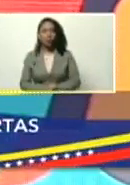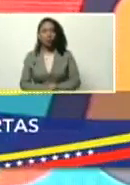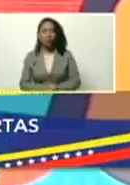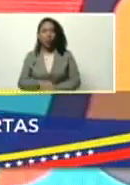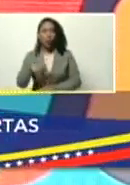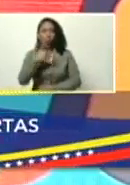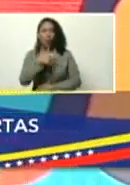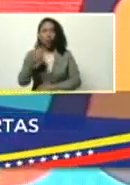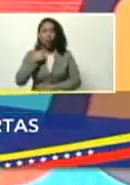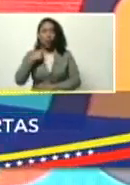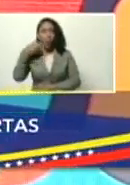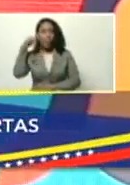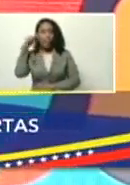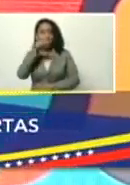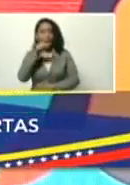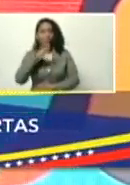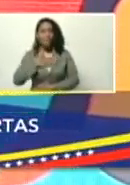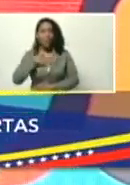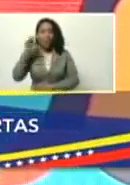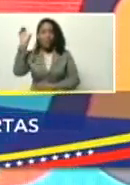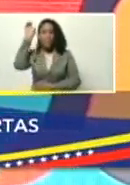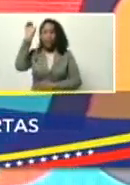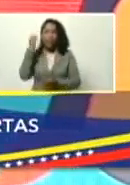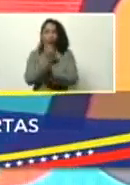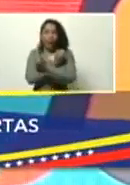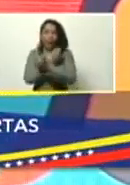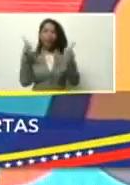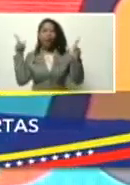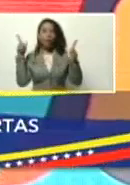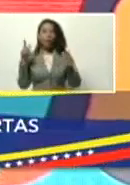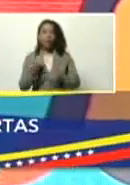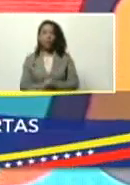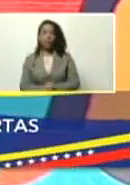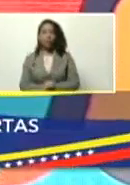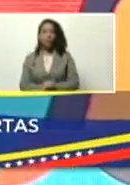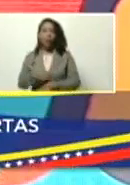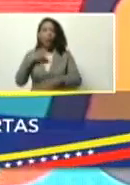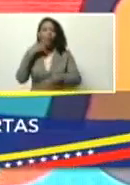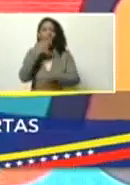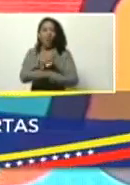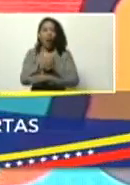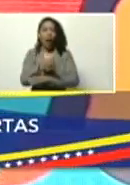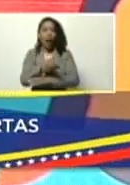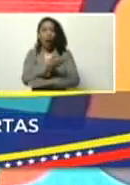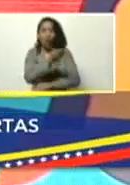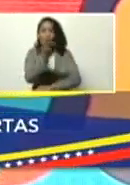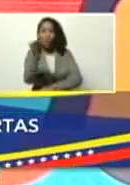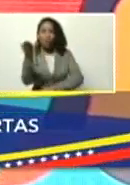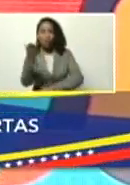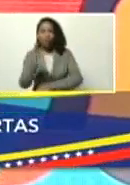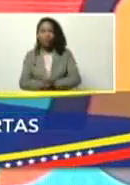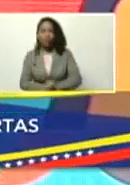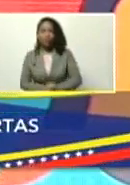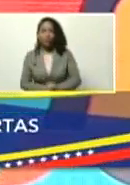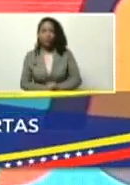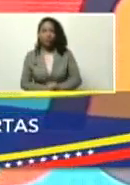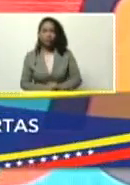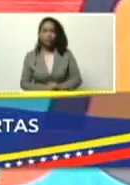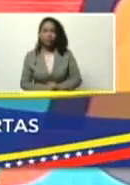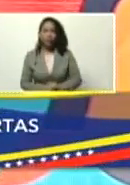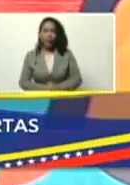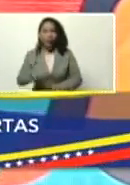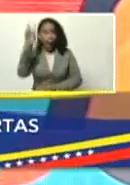cuando vi a mi patria libre, fue a vuestra excelencia, al